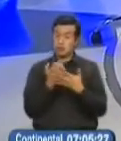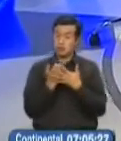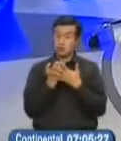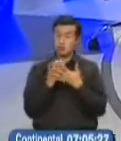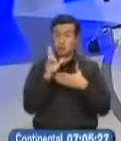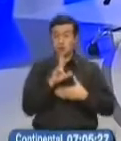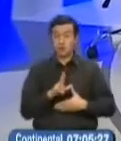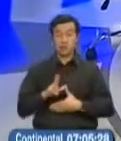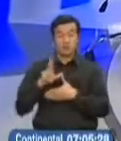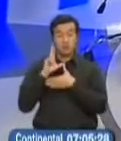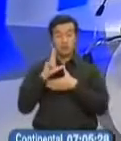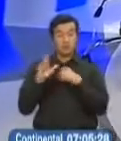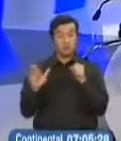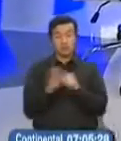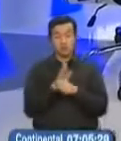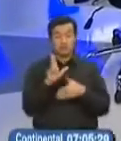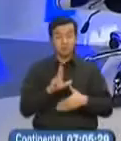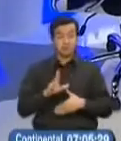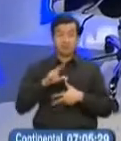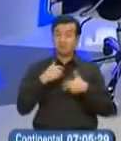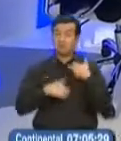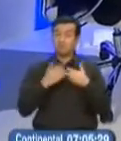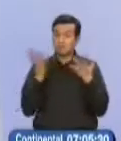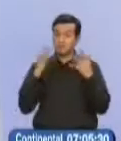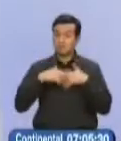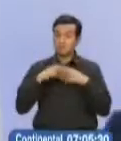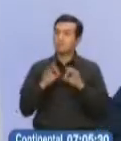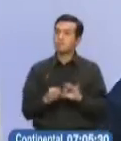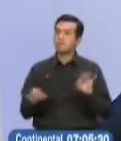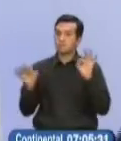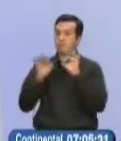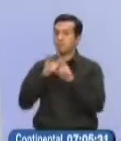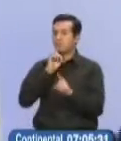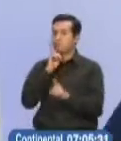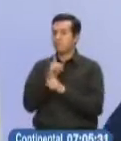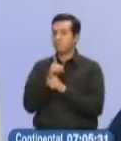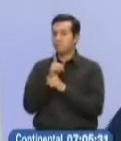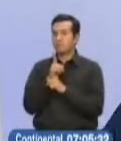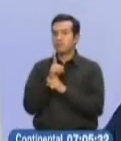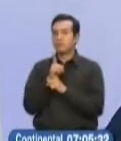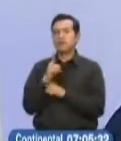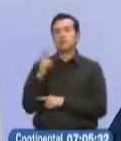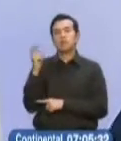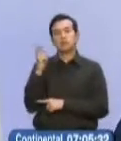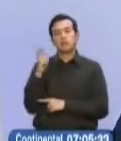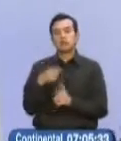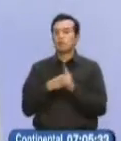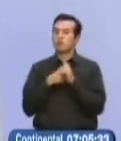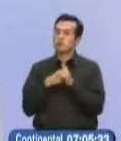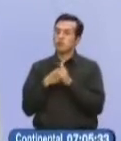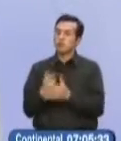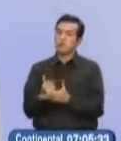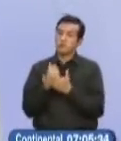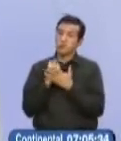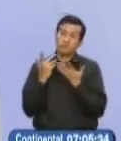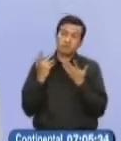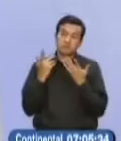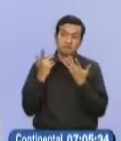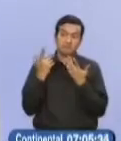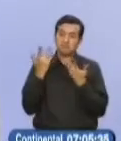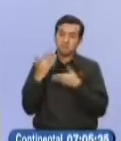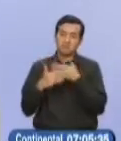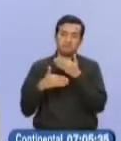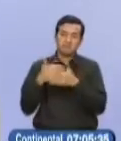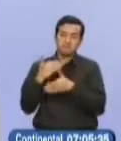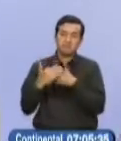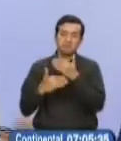atravesando América Latina en su conjunto, precisamente sería fundamental que hubiésemos construido y que sea efectivo, pero yo lo entiendo como un proceso